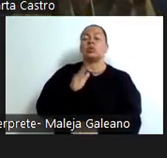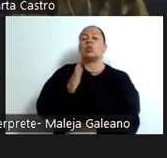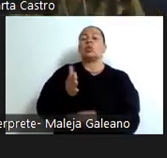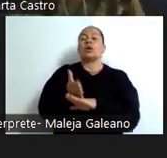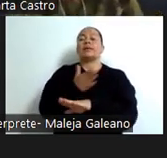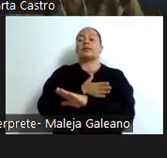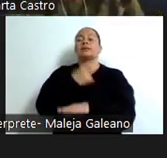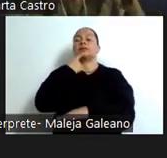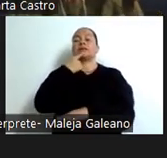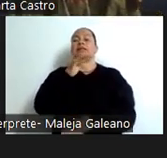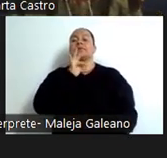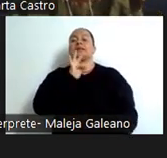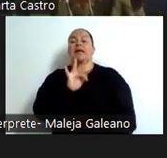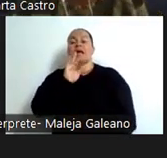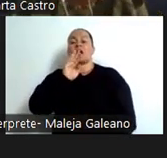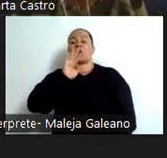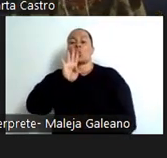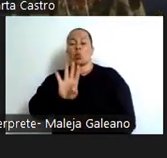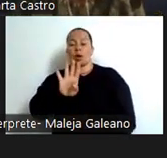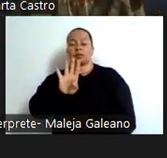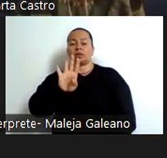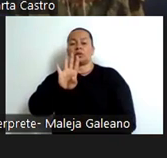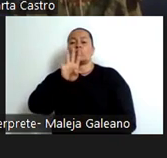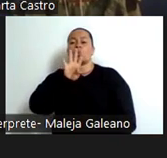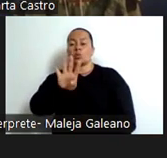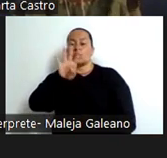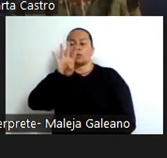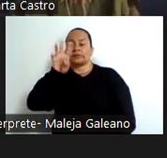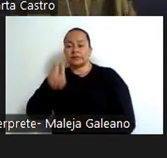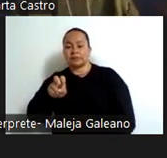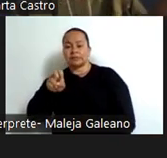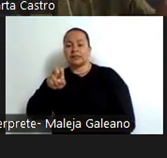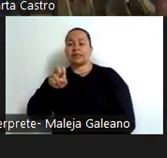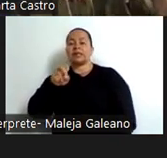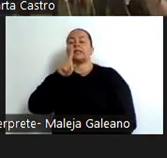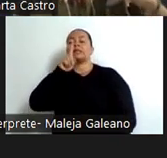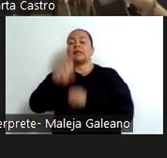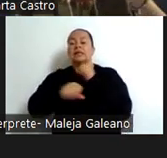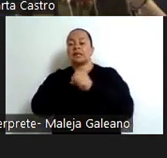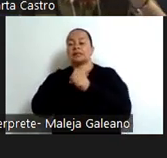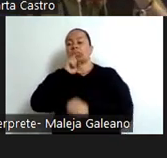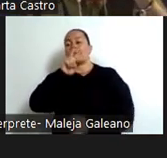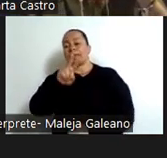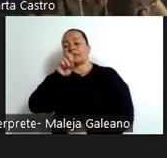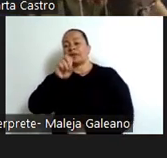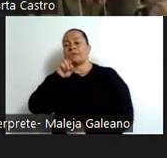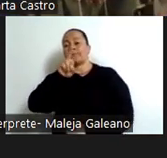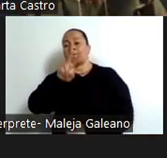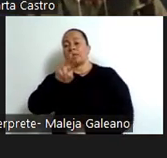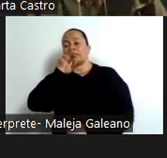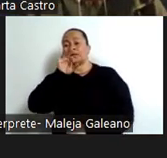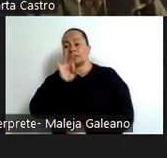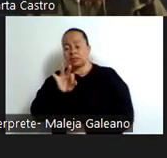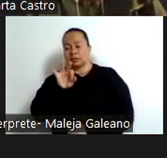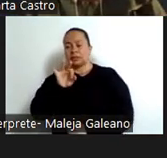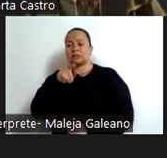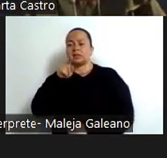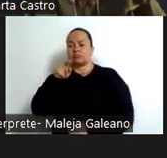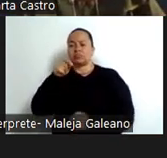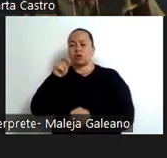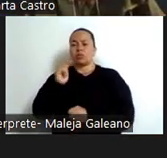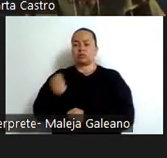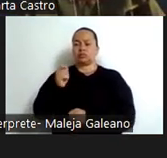t447 del 2023 eh la corte hace un análisis de los estándares de derechos